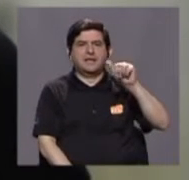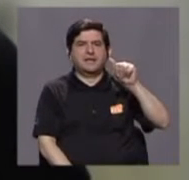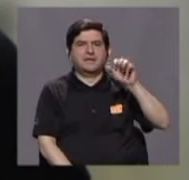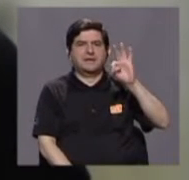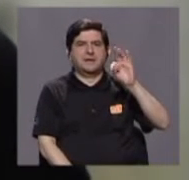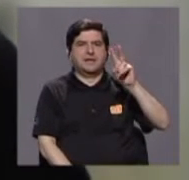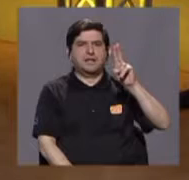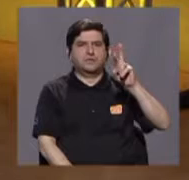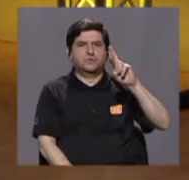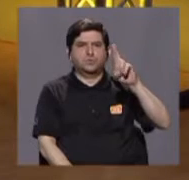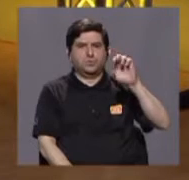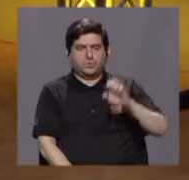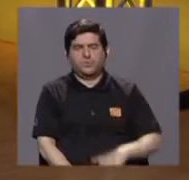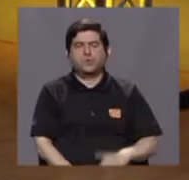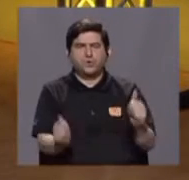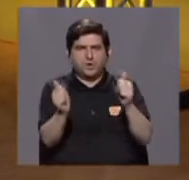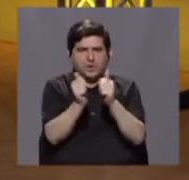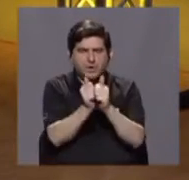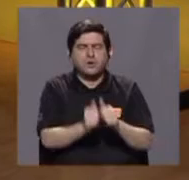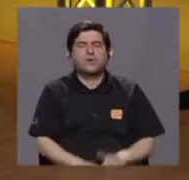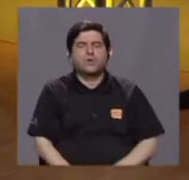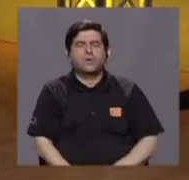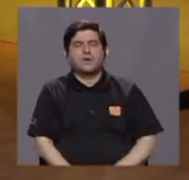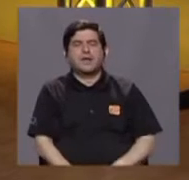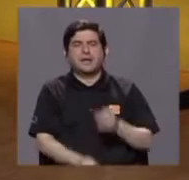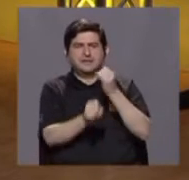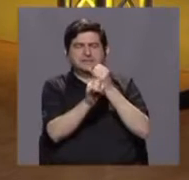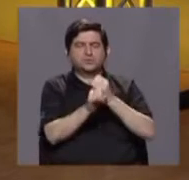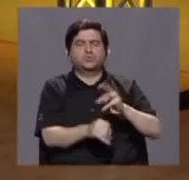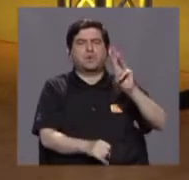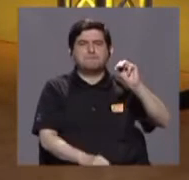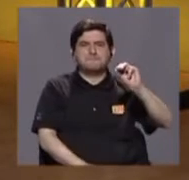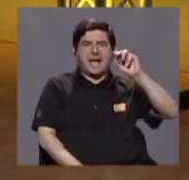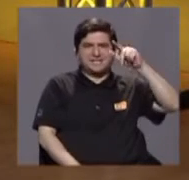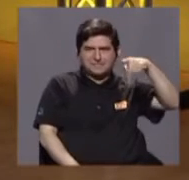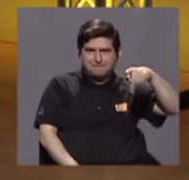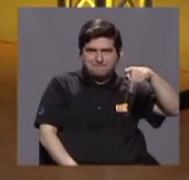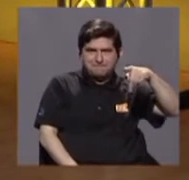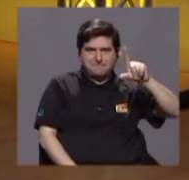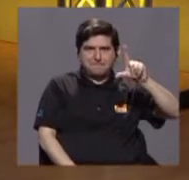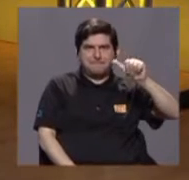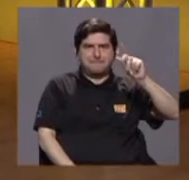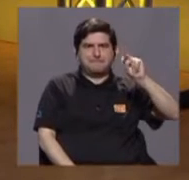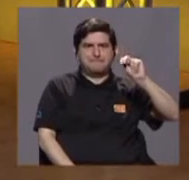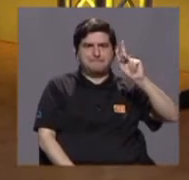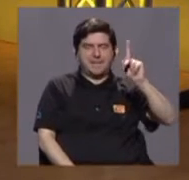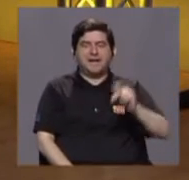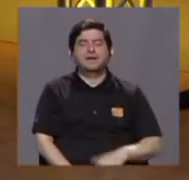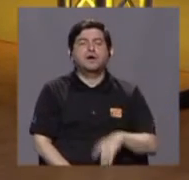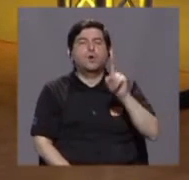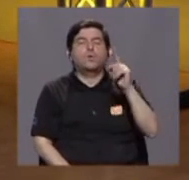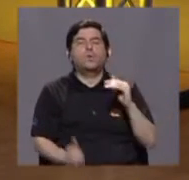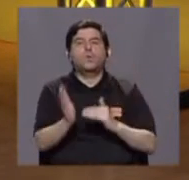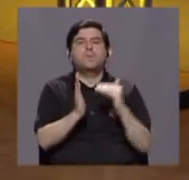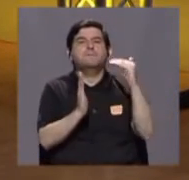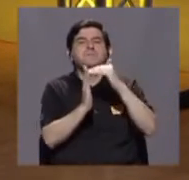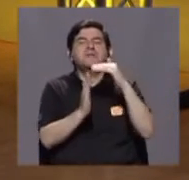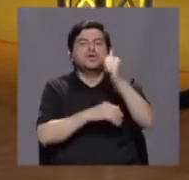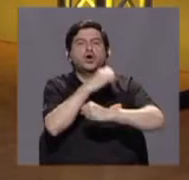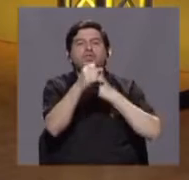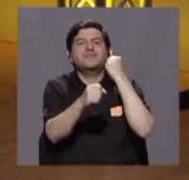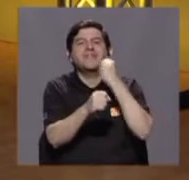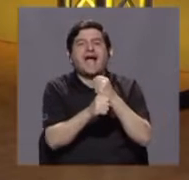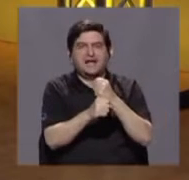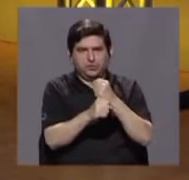equipo del CRES y la gente del Max Planck. En España en particular se ha perdido 1 millón de años.